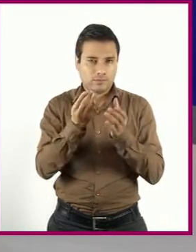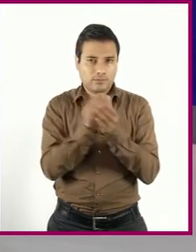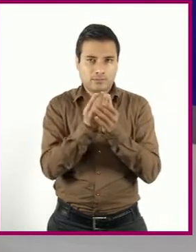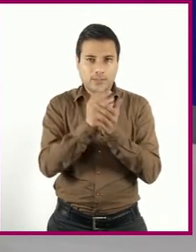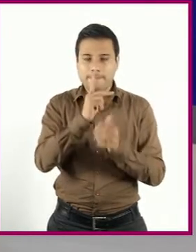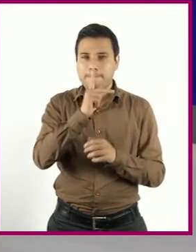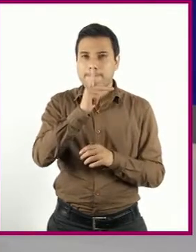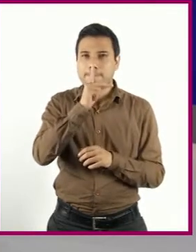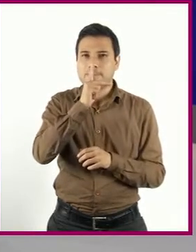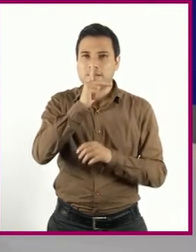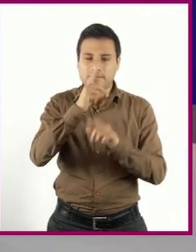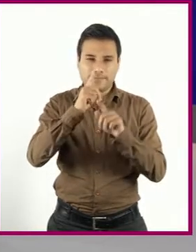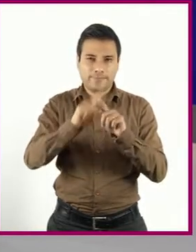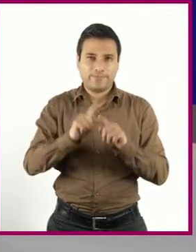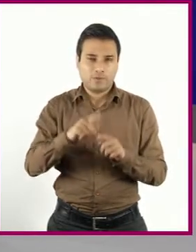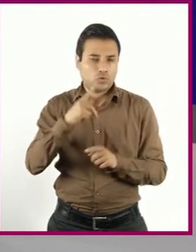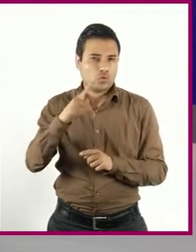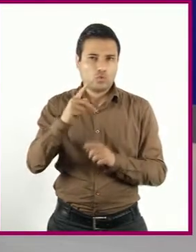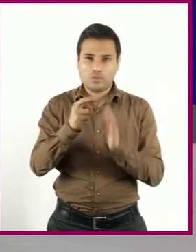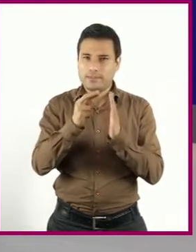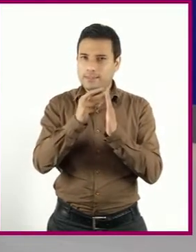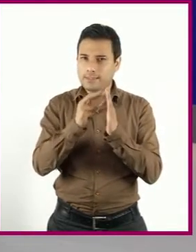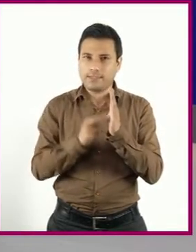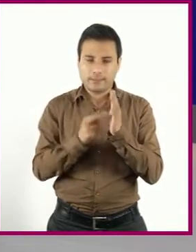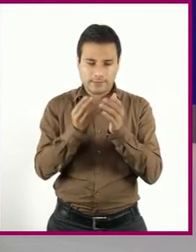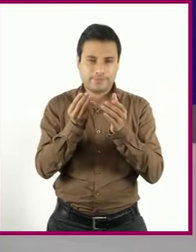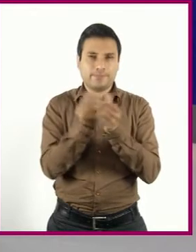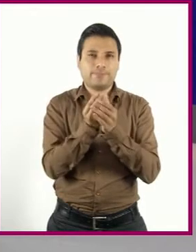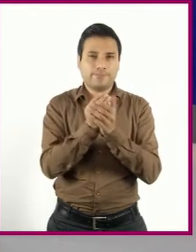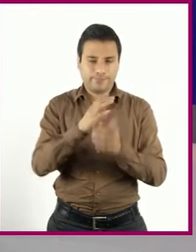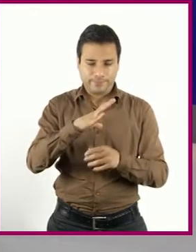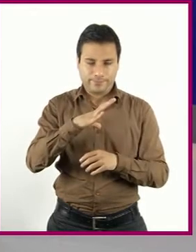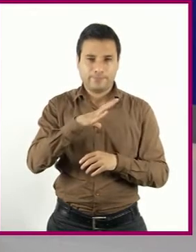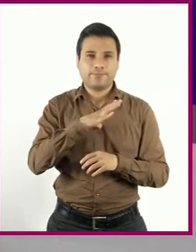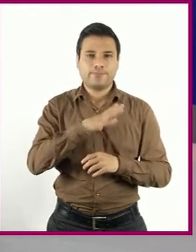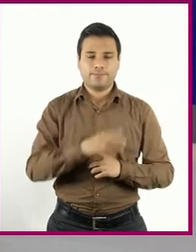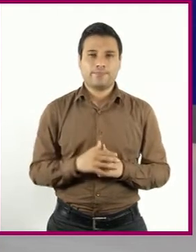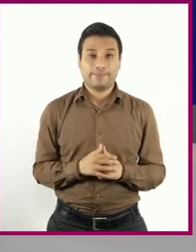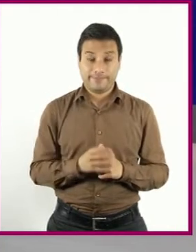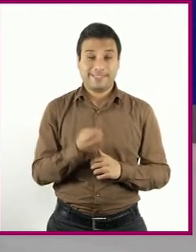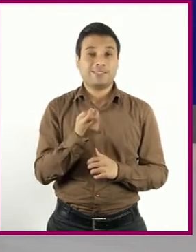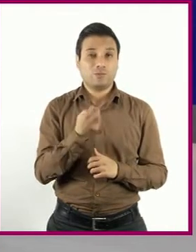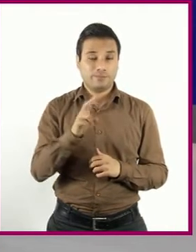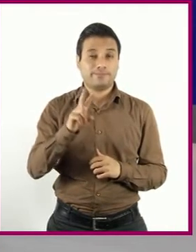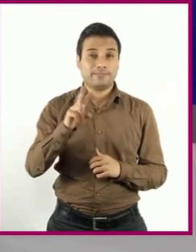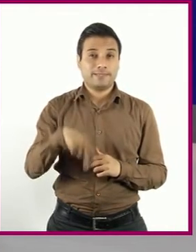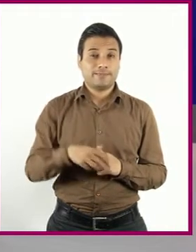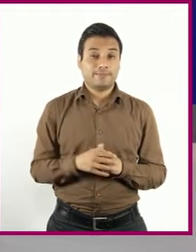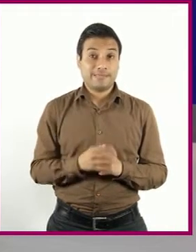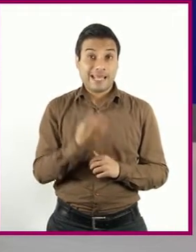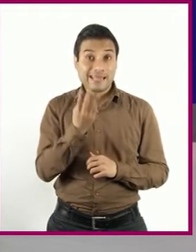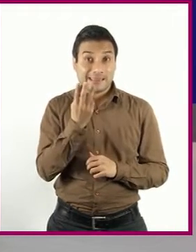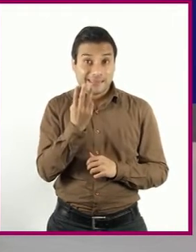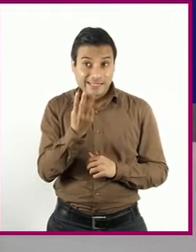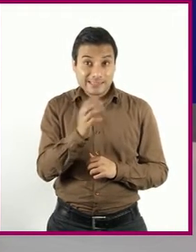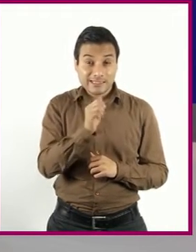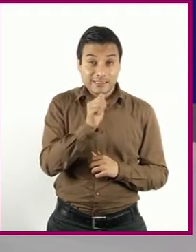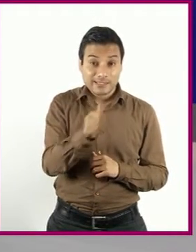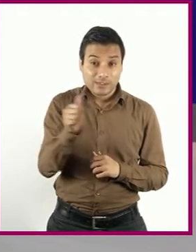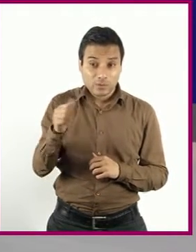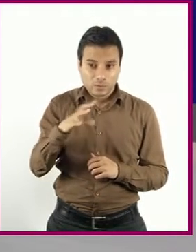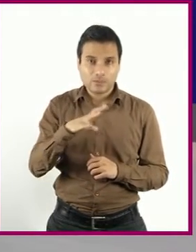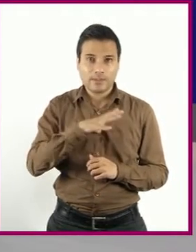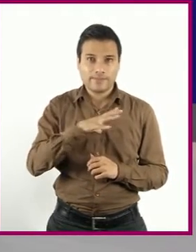como sus propias reglas, y esto se expresa en sus respectivos reglamentos. Es verdad, en los tres existe la palabra gol,